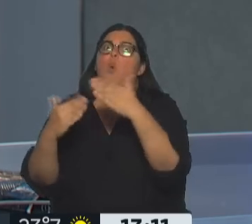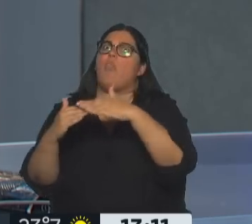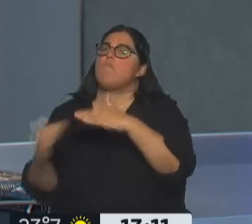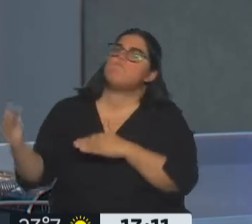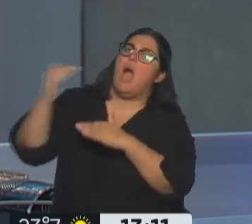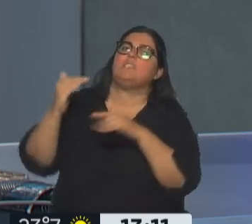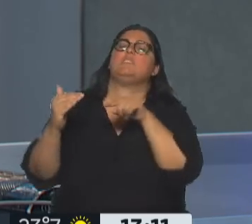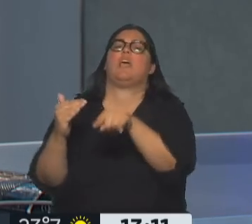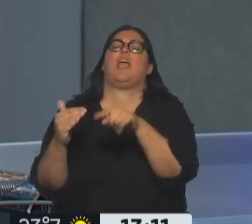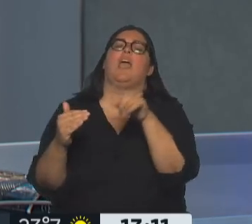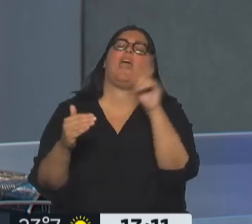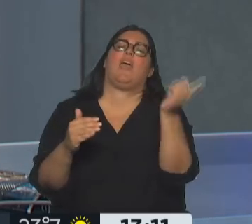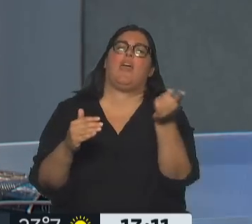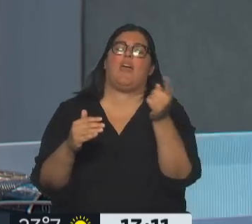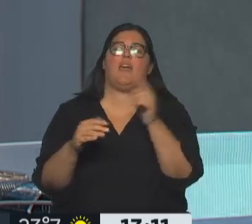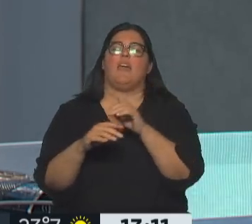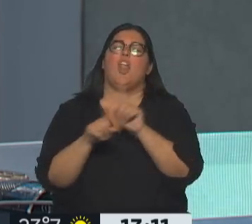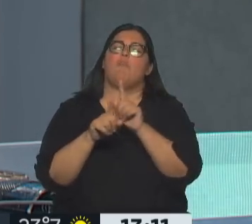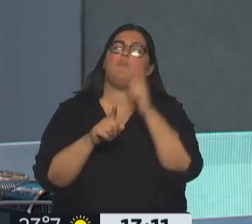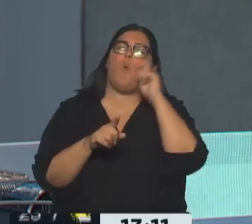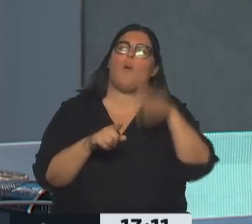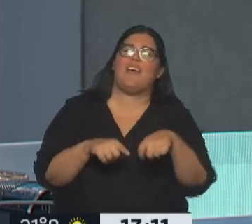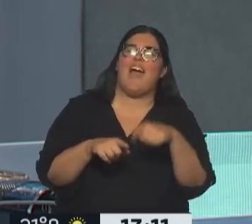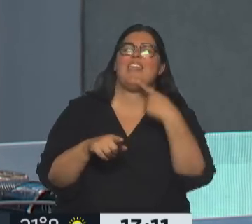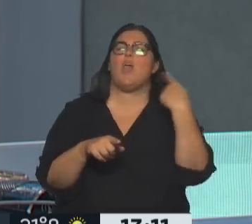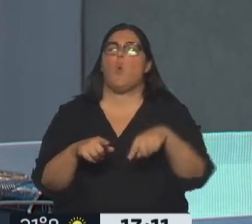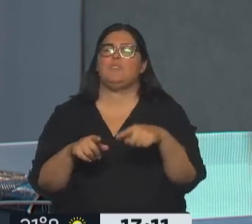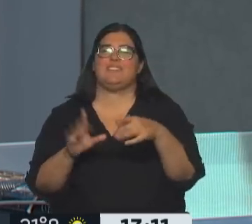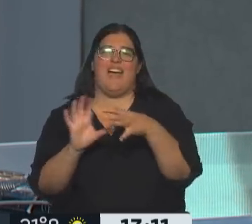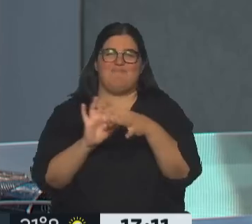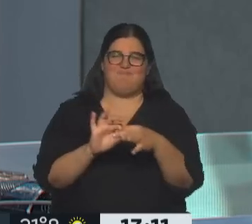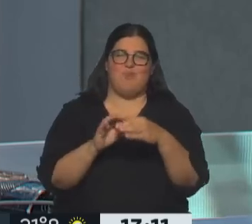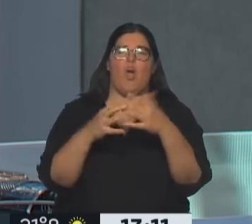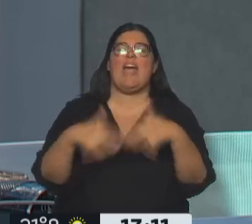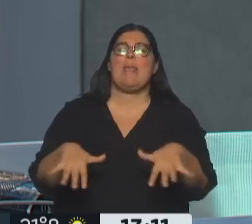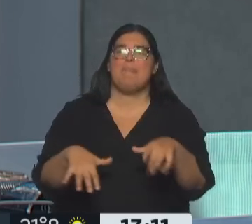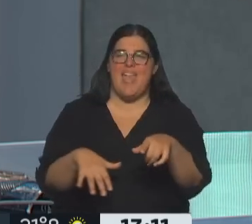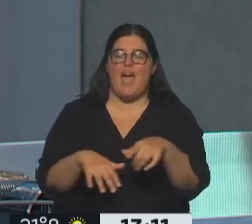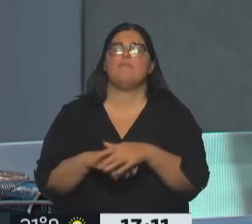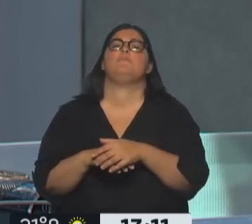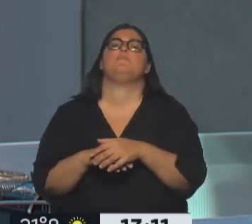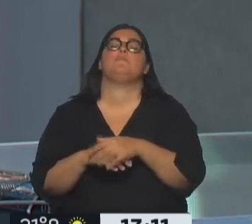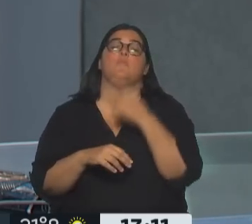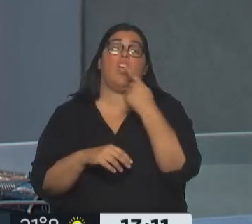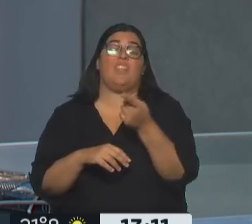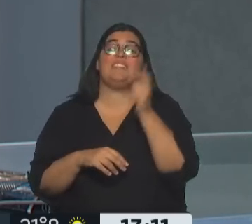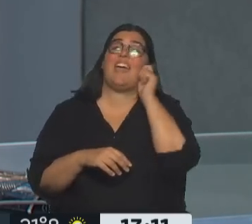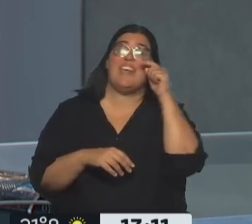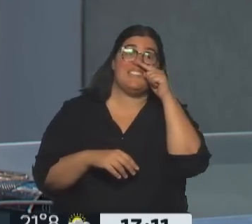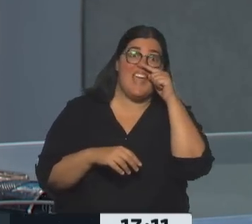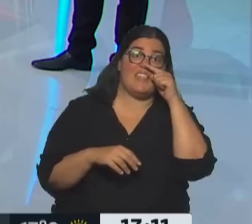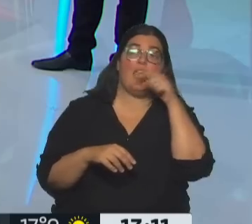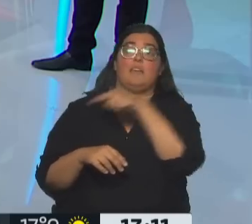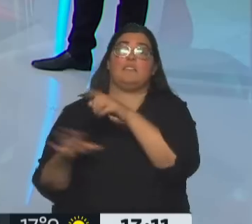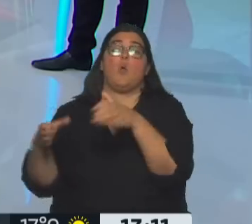momento, después de la anexión de Crimea, Rusia que quedó afuera, y que planteaba que en 2 décadas iba a superar al G7. Bueno, me parece